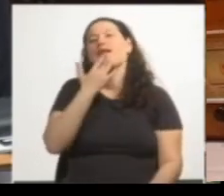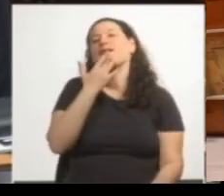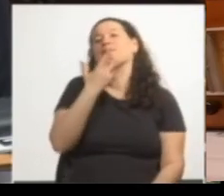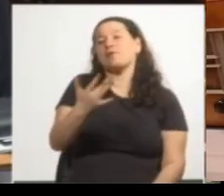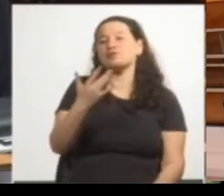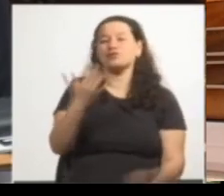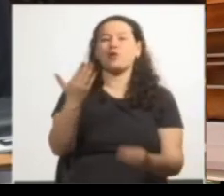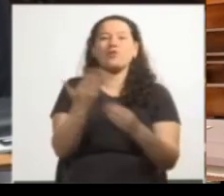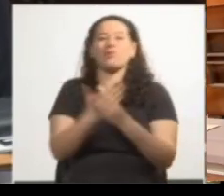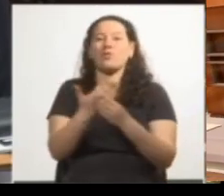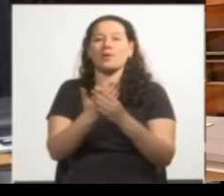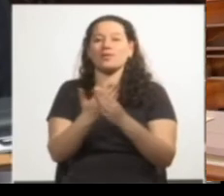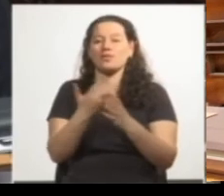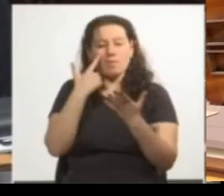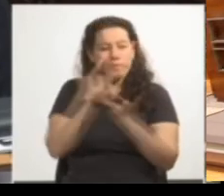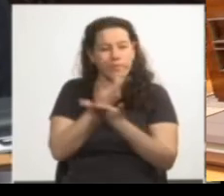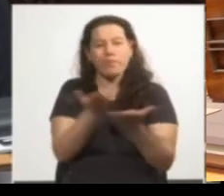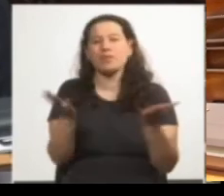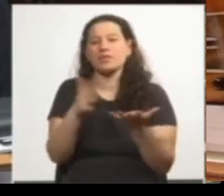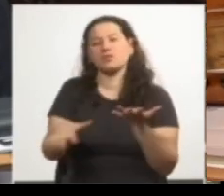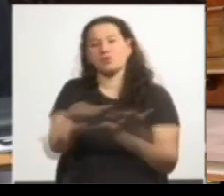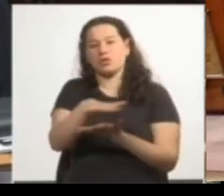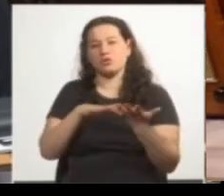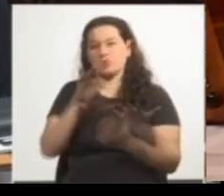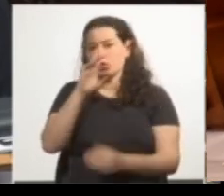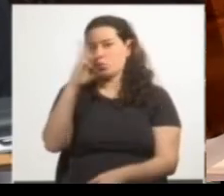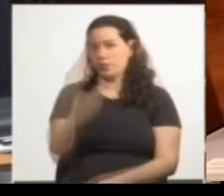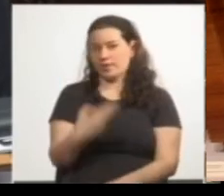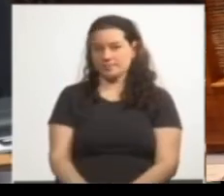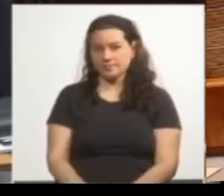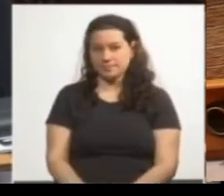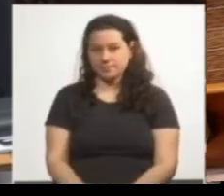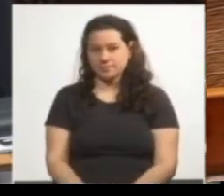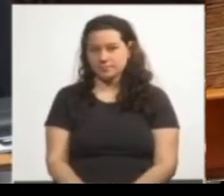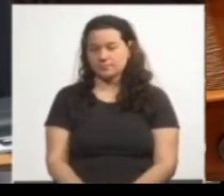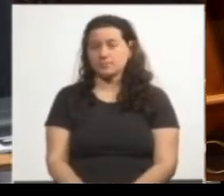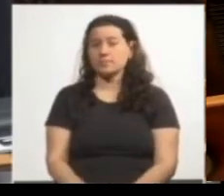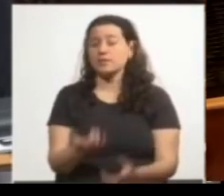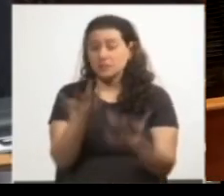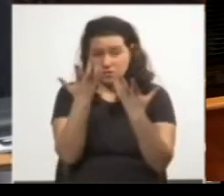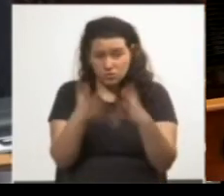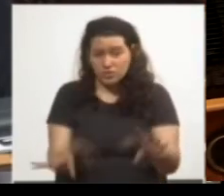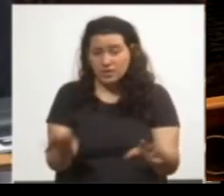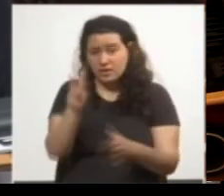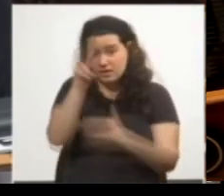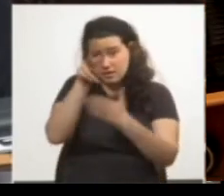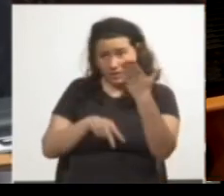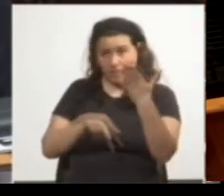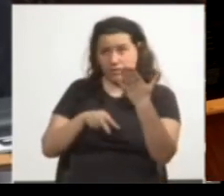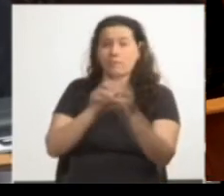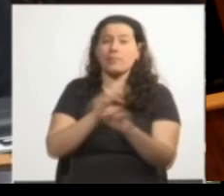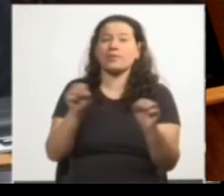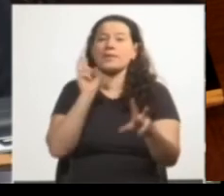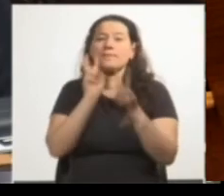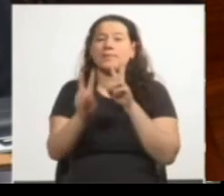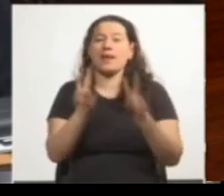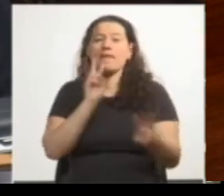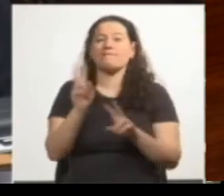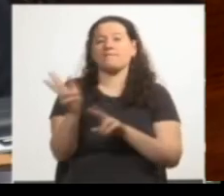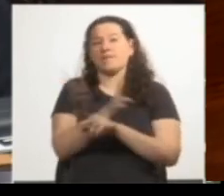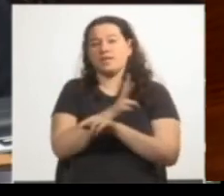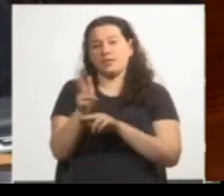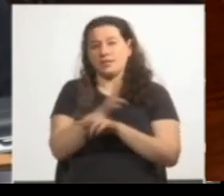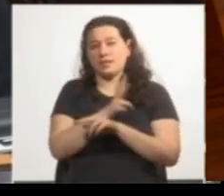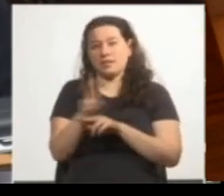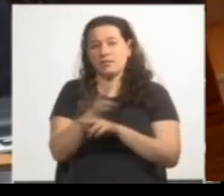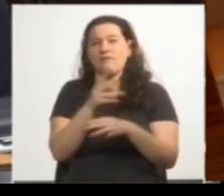documento que demuestra la situación del país si no quieren leer pueden mirar los vídeos que se están presentando en